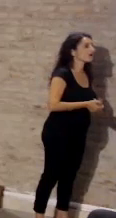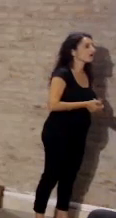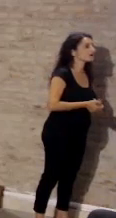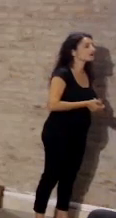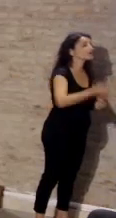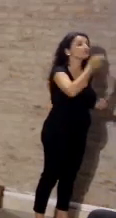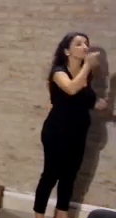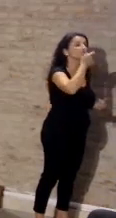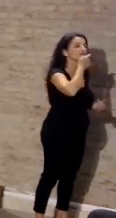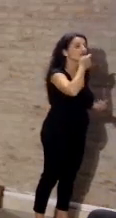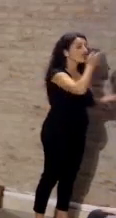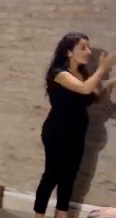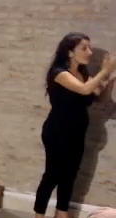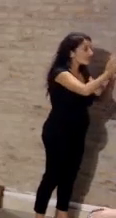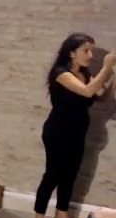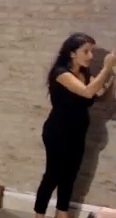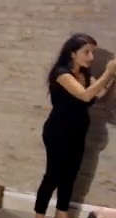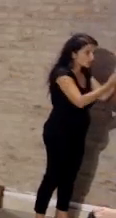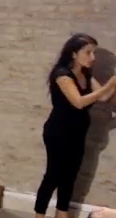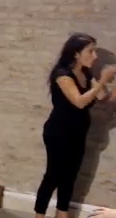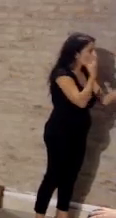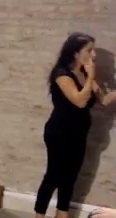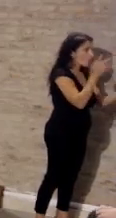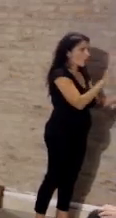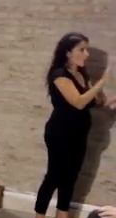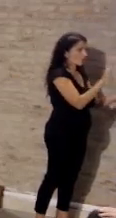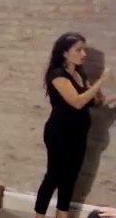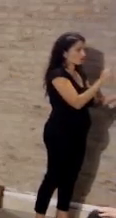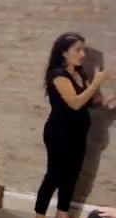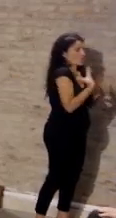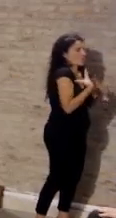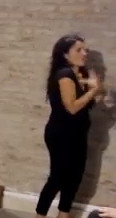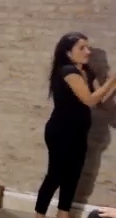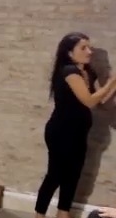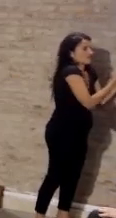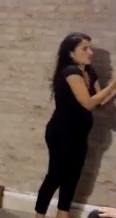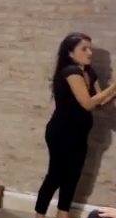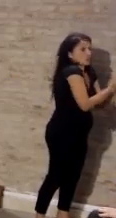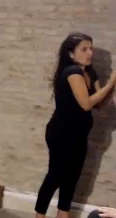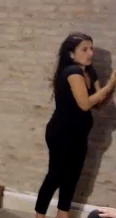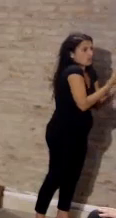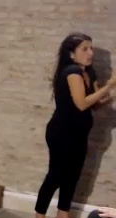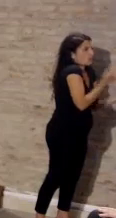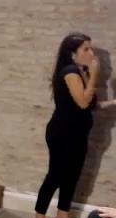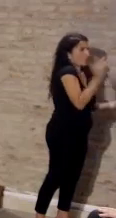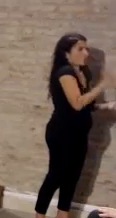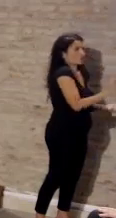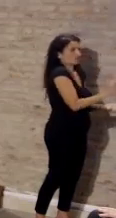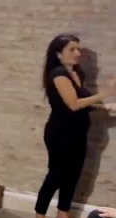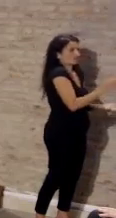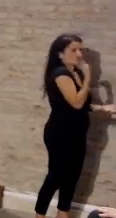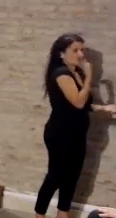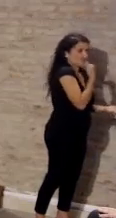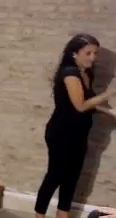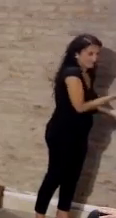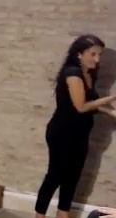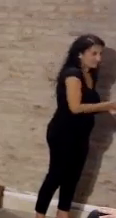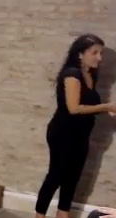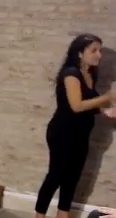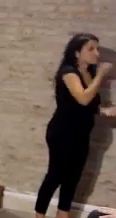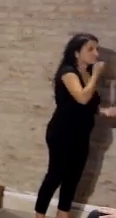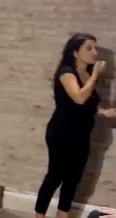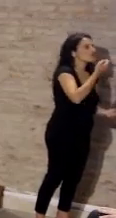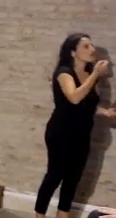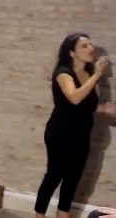si no conocemos nuestros derechos no los podemos defender porque no sabemos que los tenemos si nadie nos cuenta vos tenés